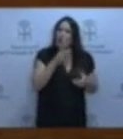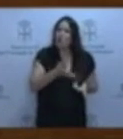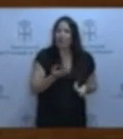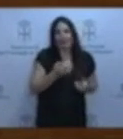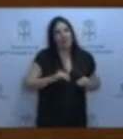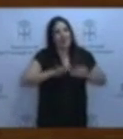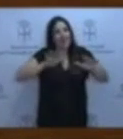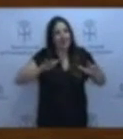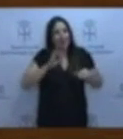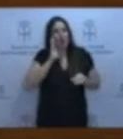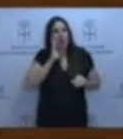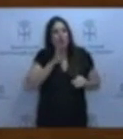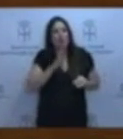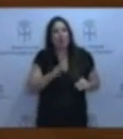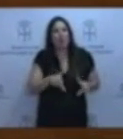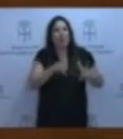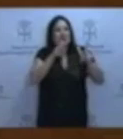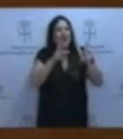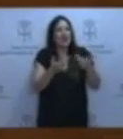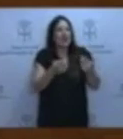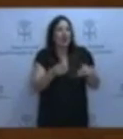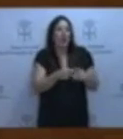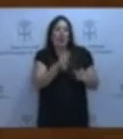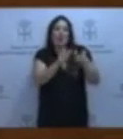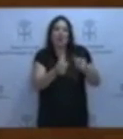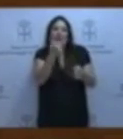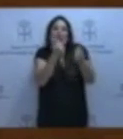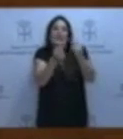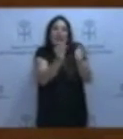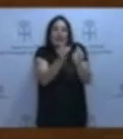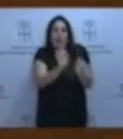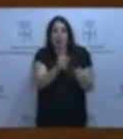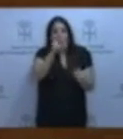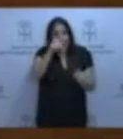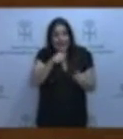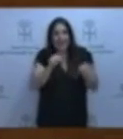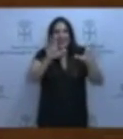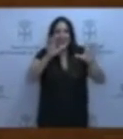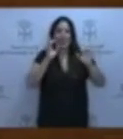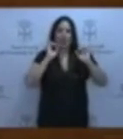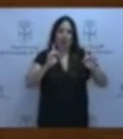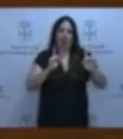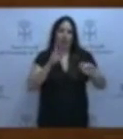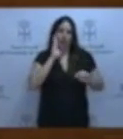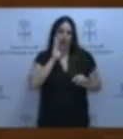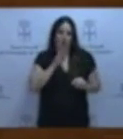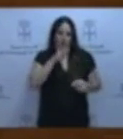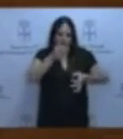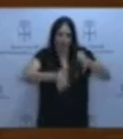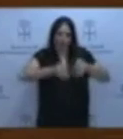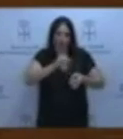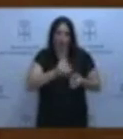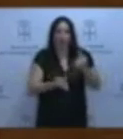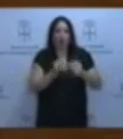claro. La corrupción no son manzanas podridas. En Asturias, en estos momentos, hay más de 10 grandes casos de corrupción siendo juzgados, algunos